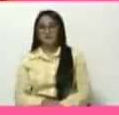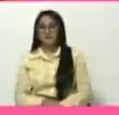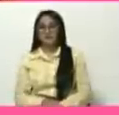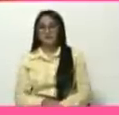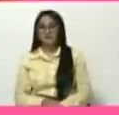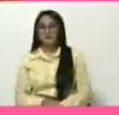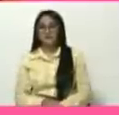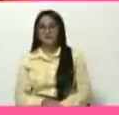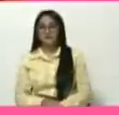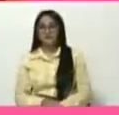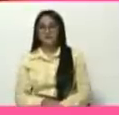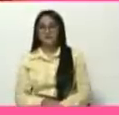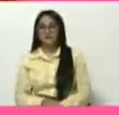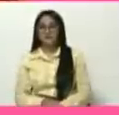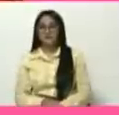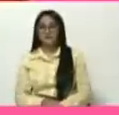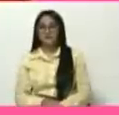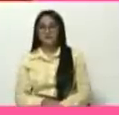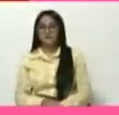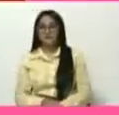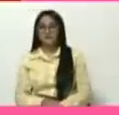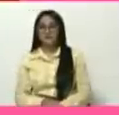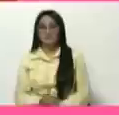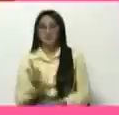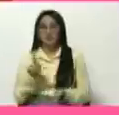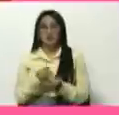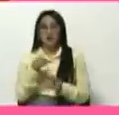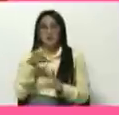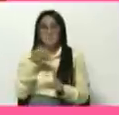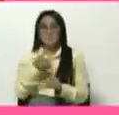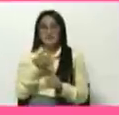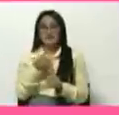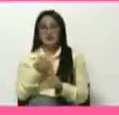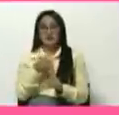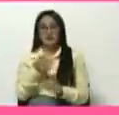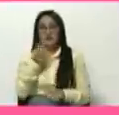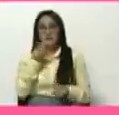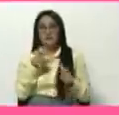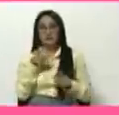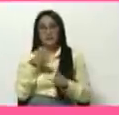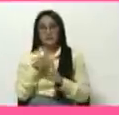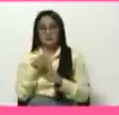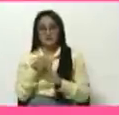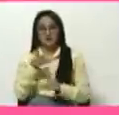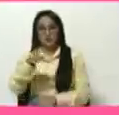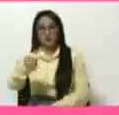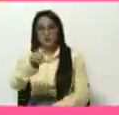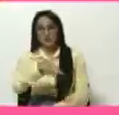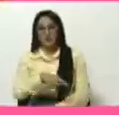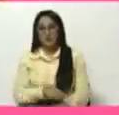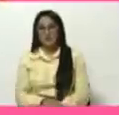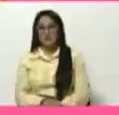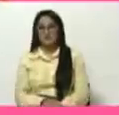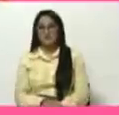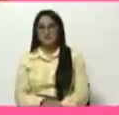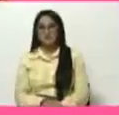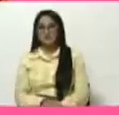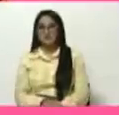Donde llegan, van a perseguir a nuestra gente, los van a perseguir a ustedes.